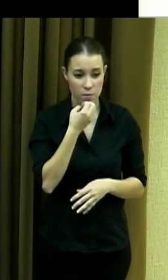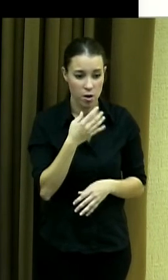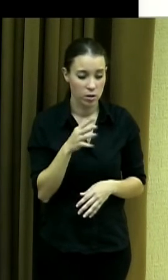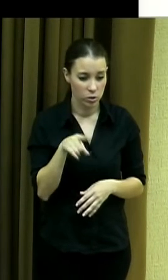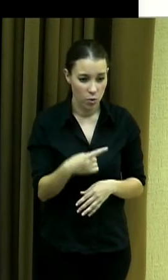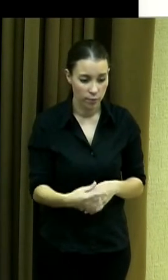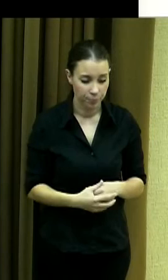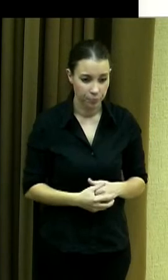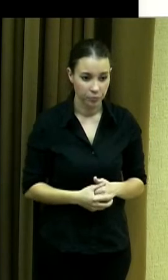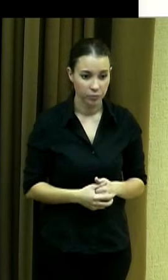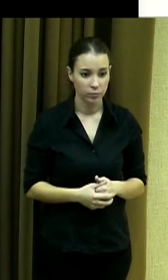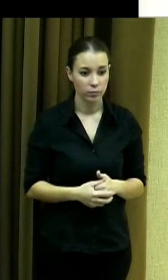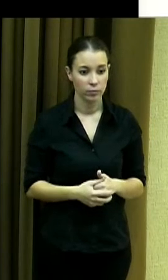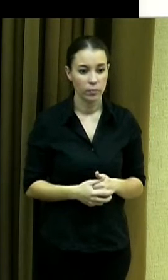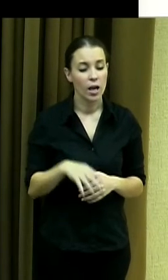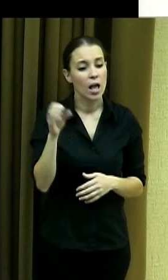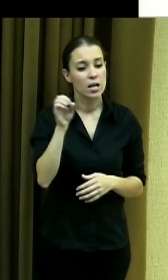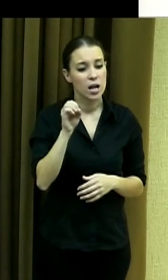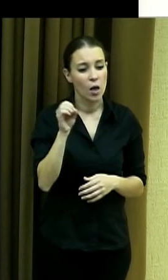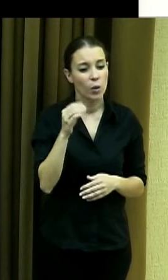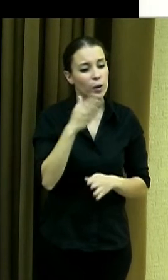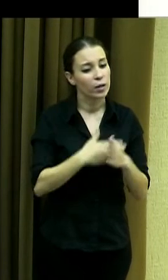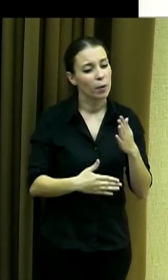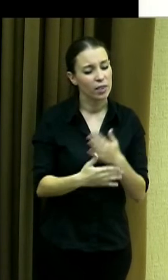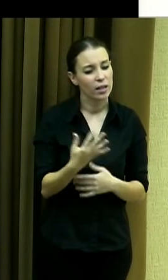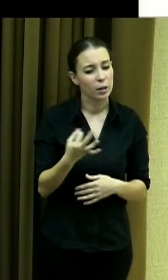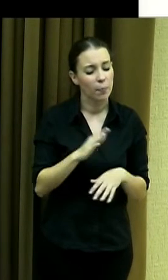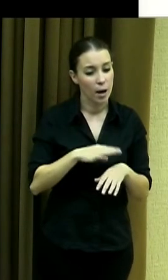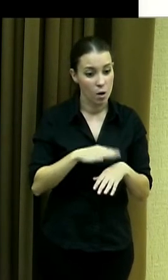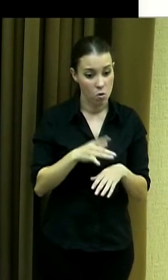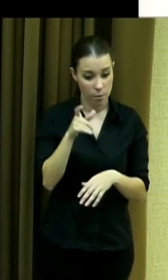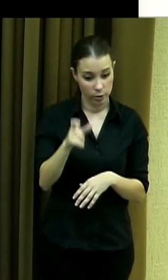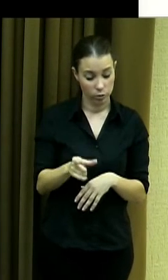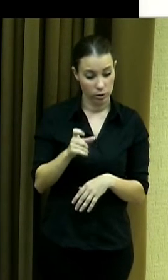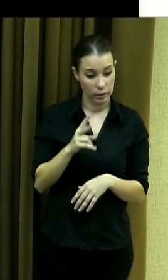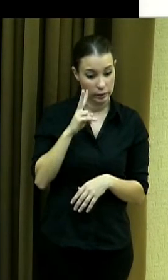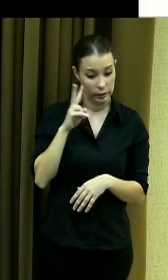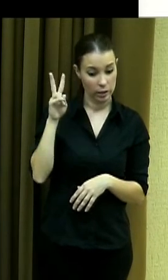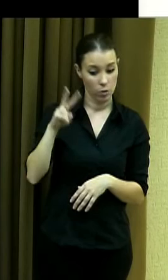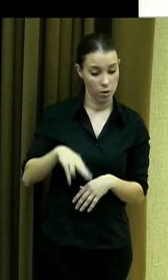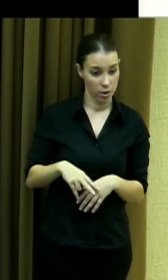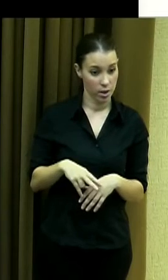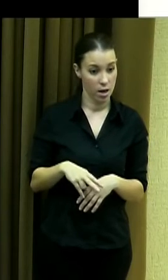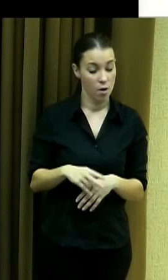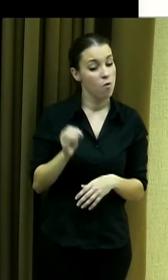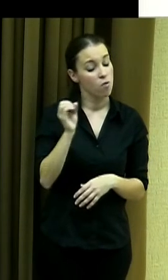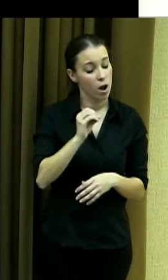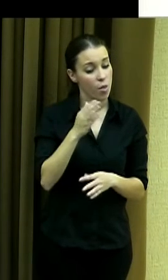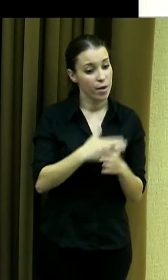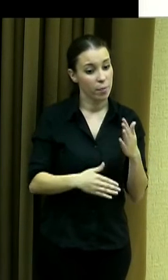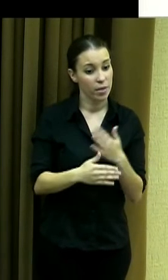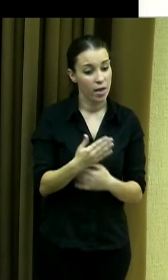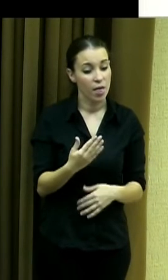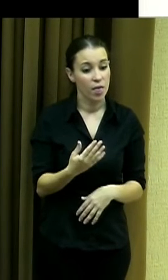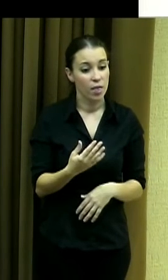¿Qué es el grado de discapacidad? Para que una persona esté reconocida con un grado de discapacidad tiene